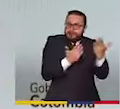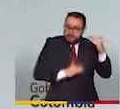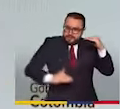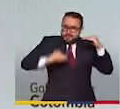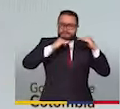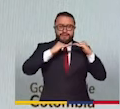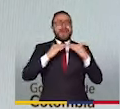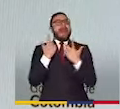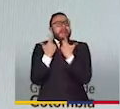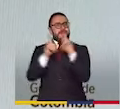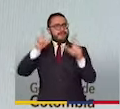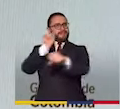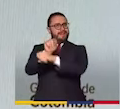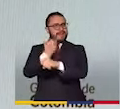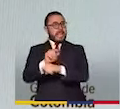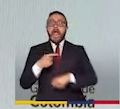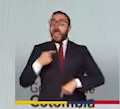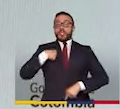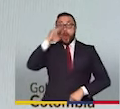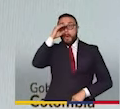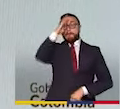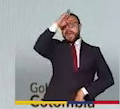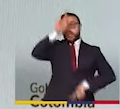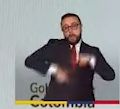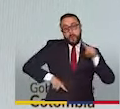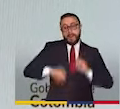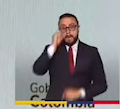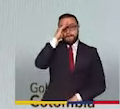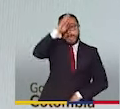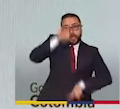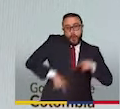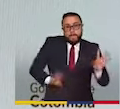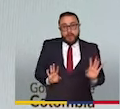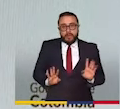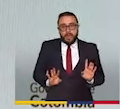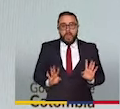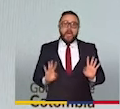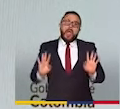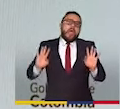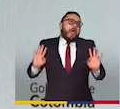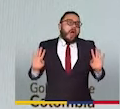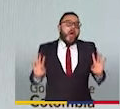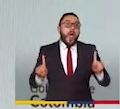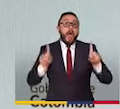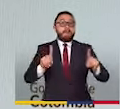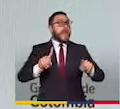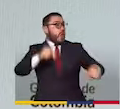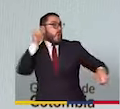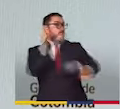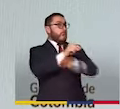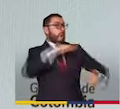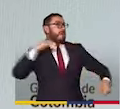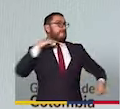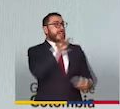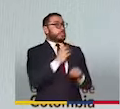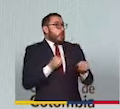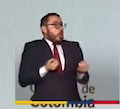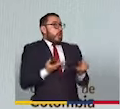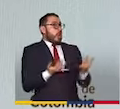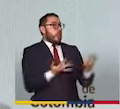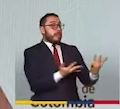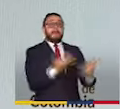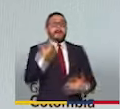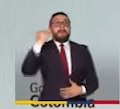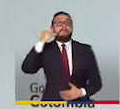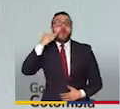de crítica. Petro no puede tenerla, pero sí se le puede maltratar y calumniar, incluso por una